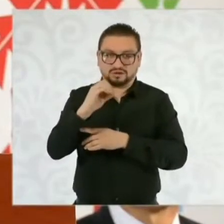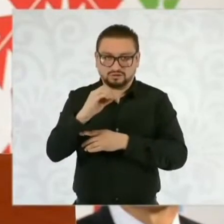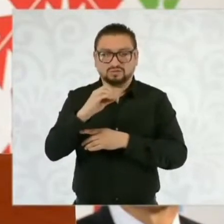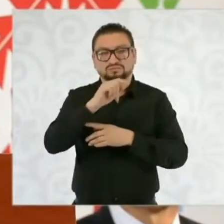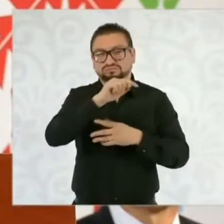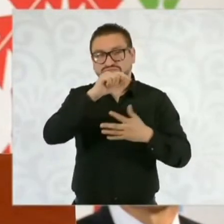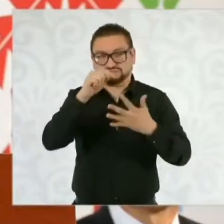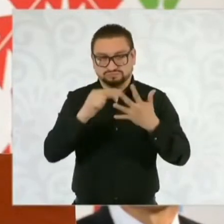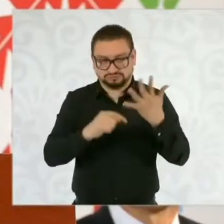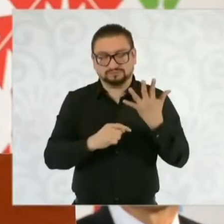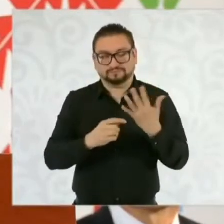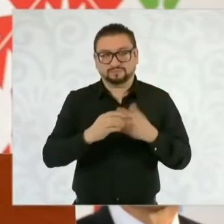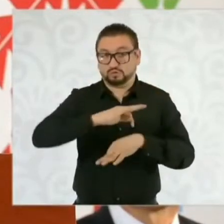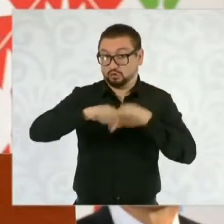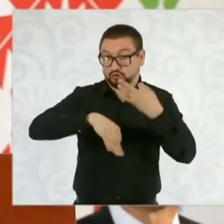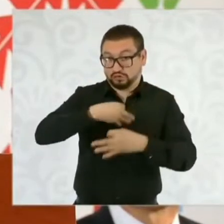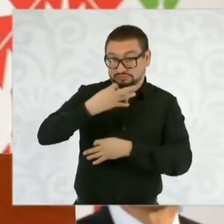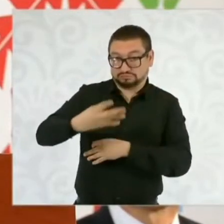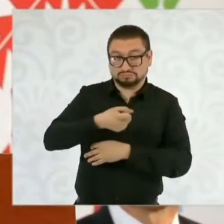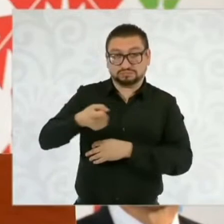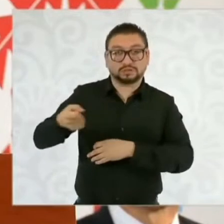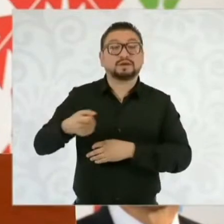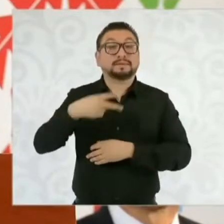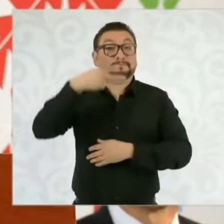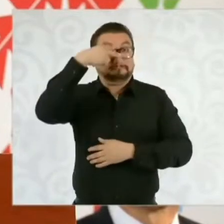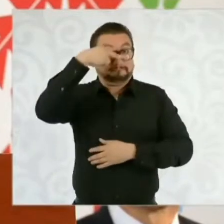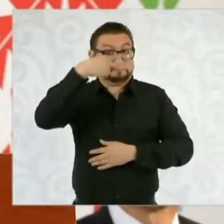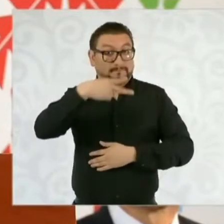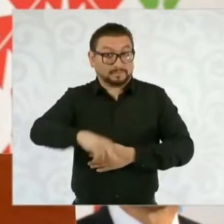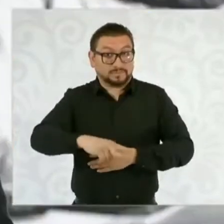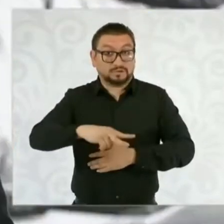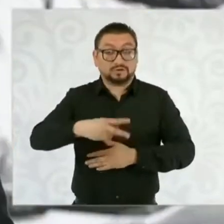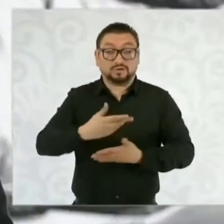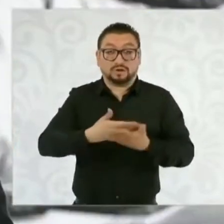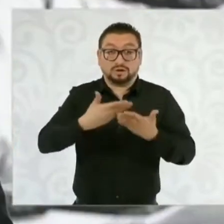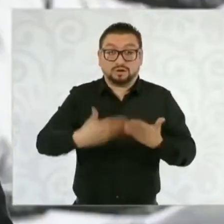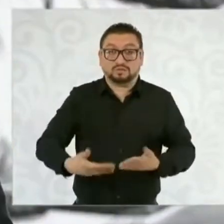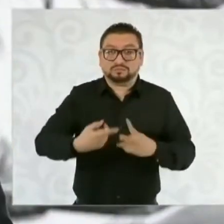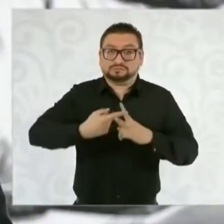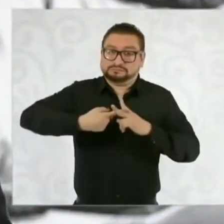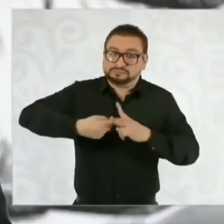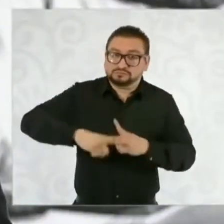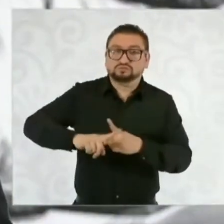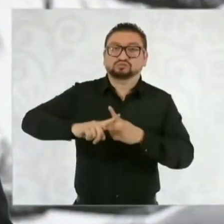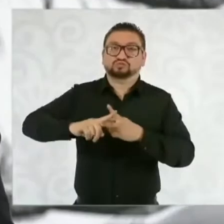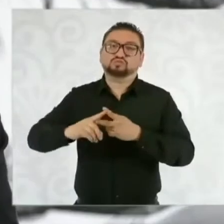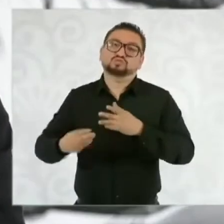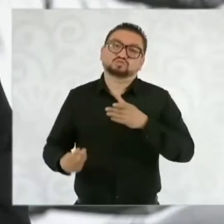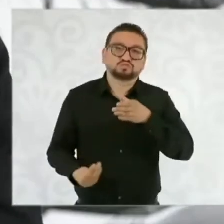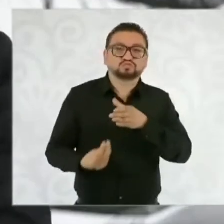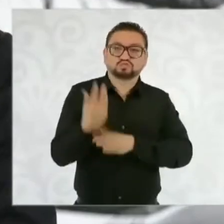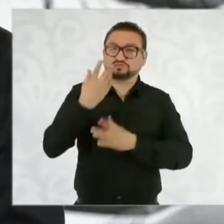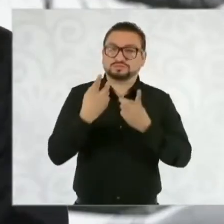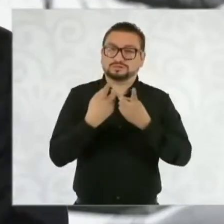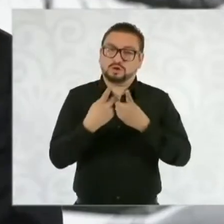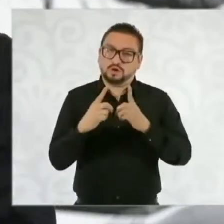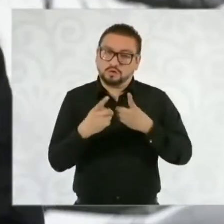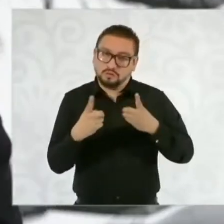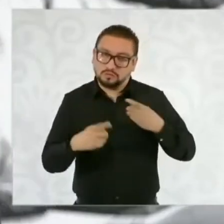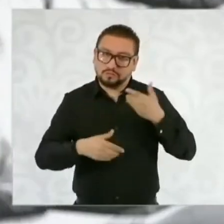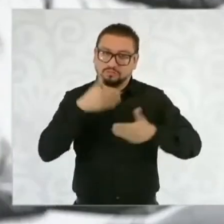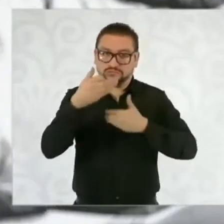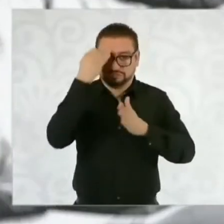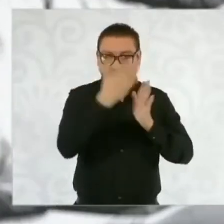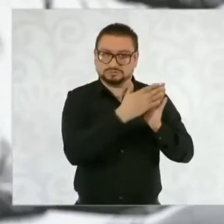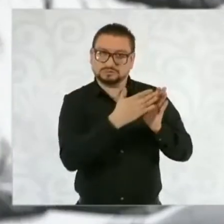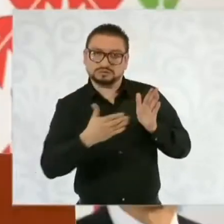AMAFORE. México ha iniciado estas semanas una nueva era de desarrollo que se hará de caracterizar